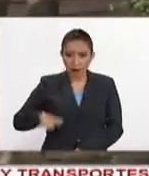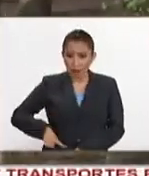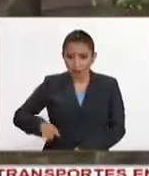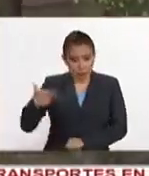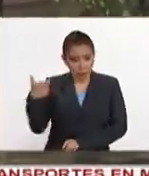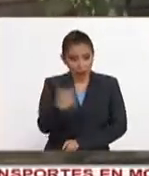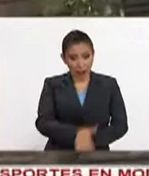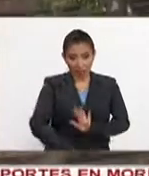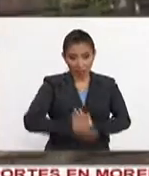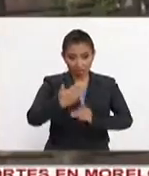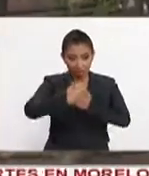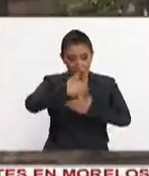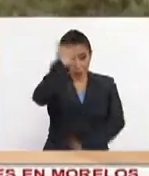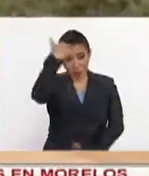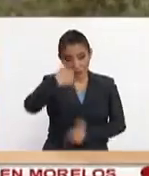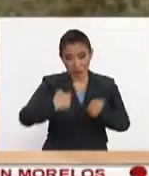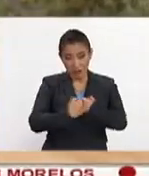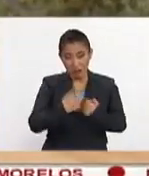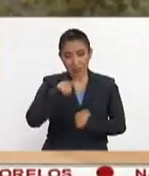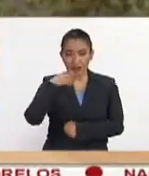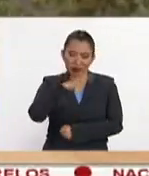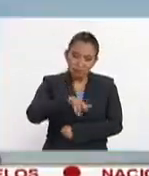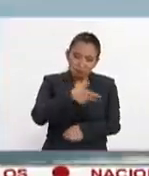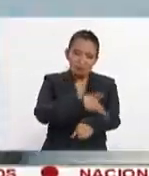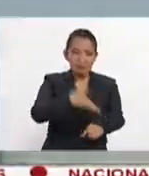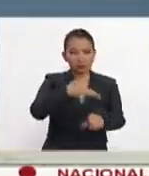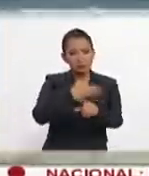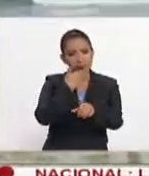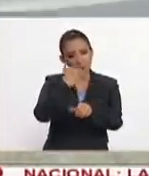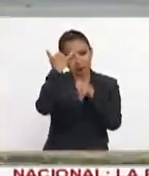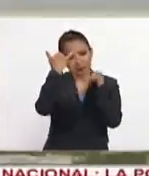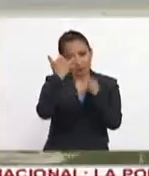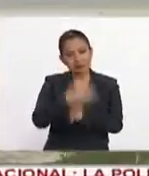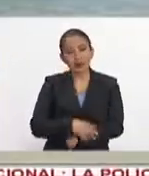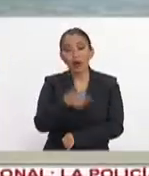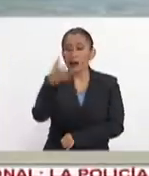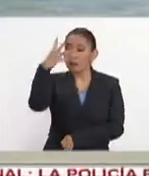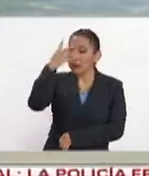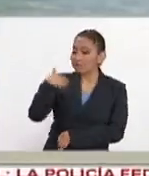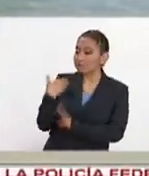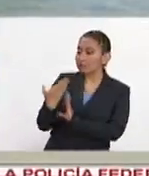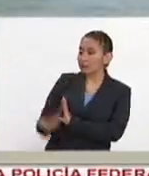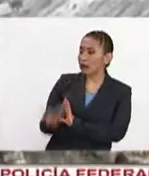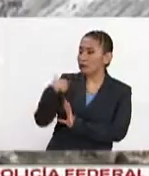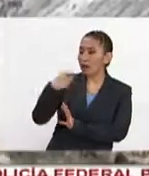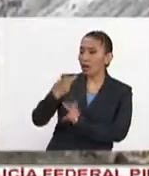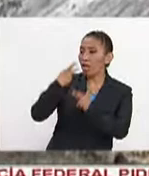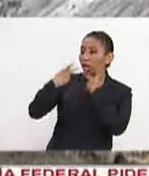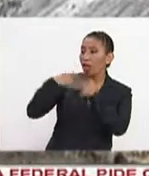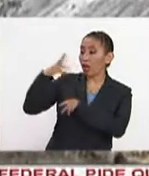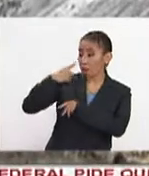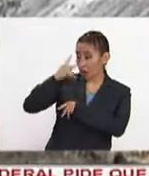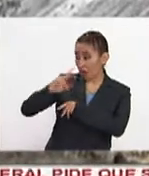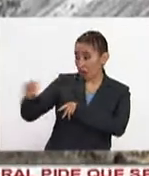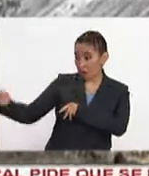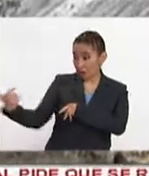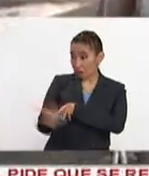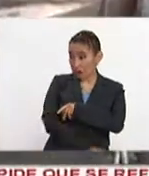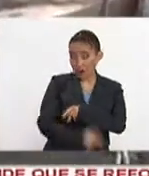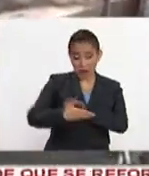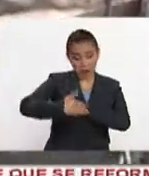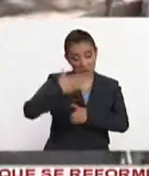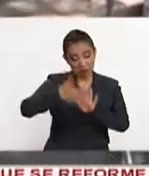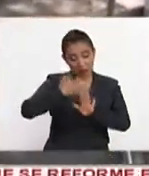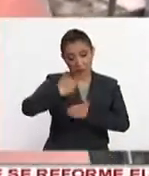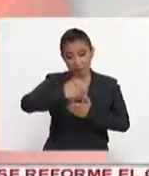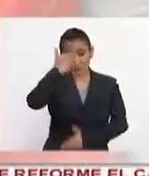gobierno no pagaría por el muro y propuso buscar soluciones creativas. Donald Trump le pide dejar de decir que México no pagaría por el